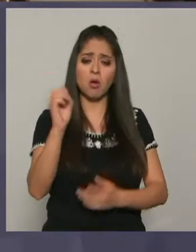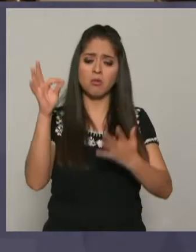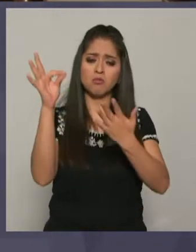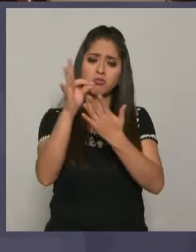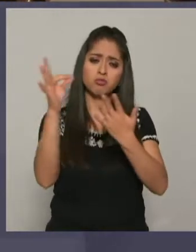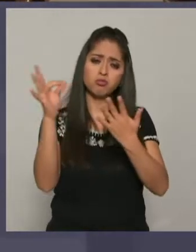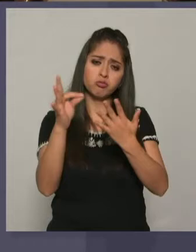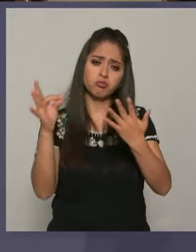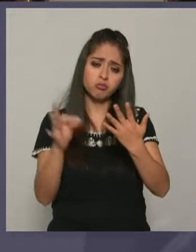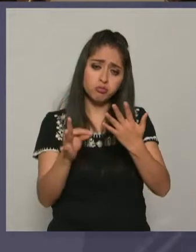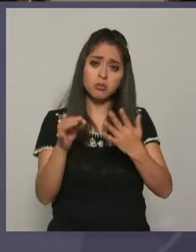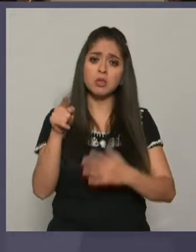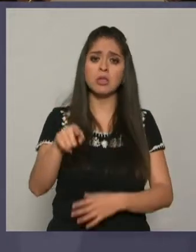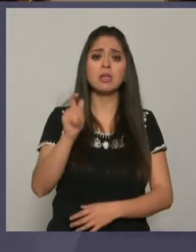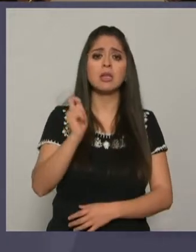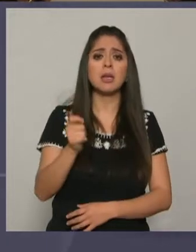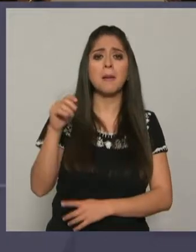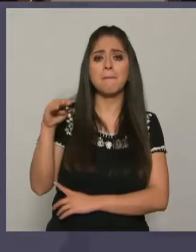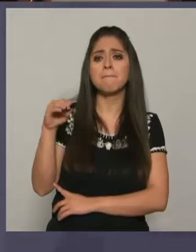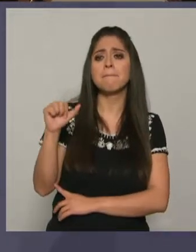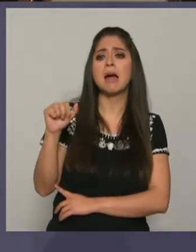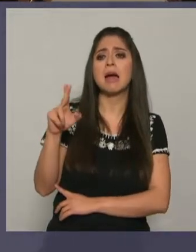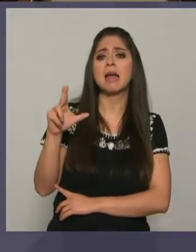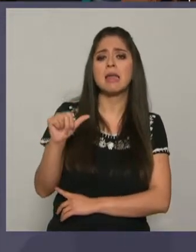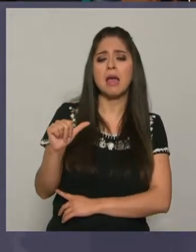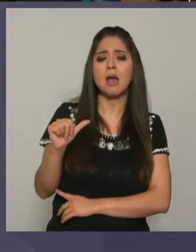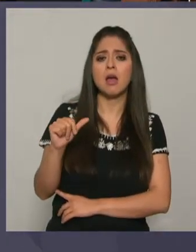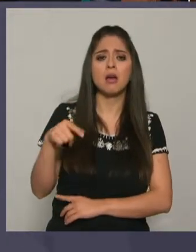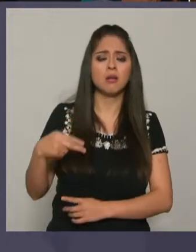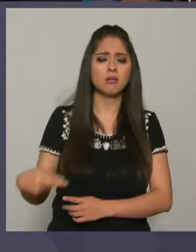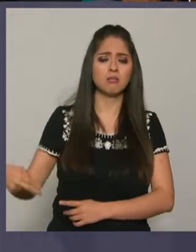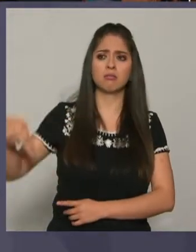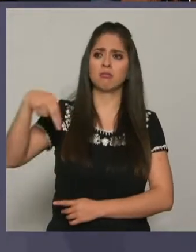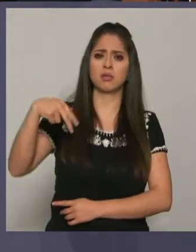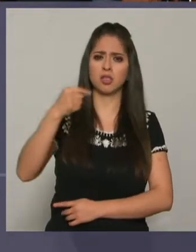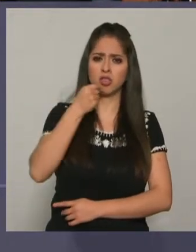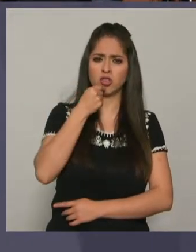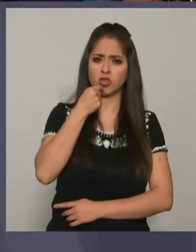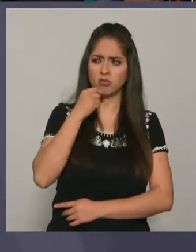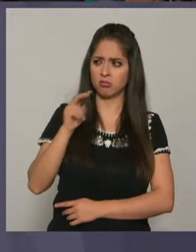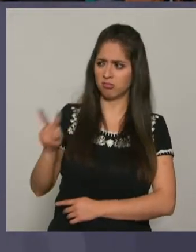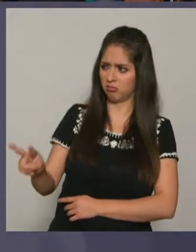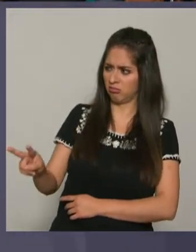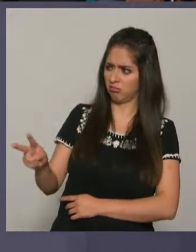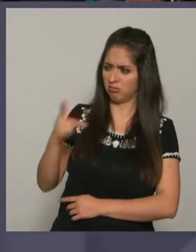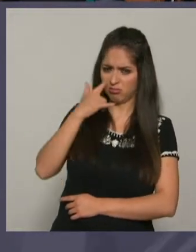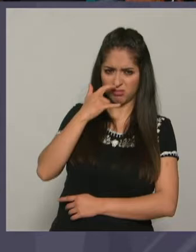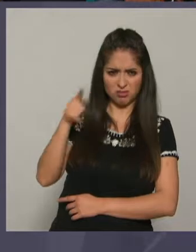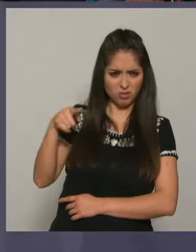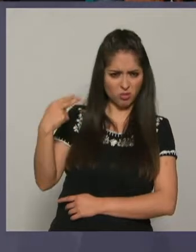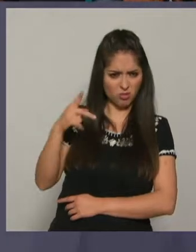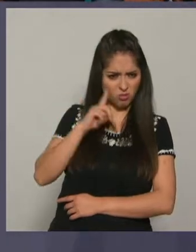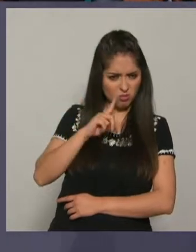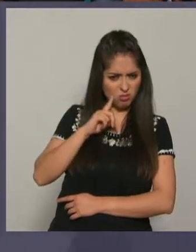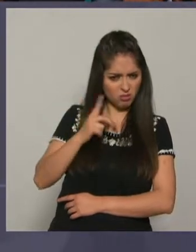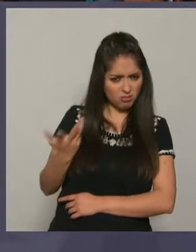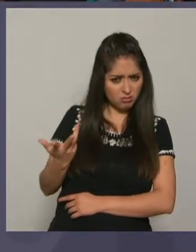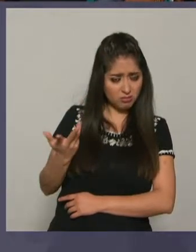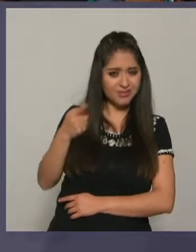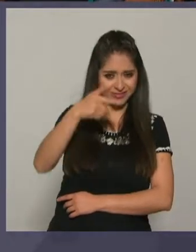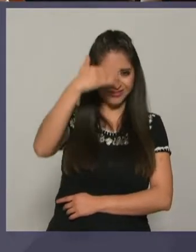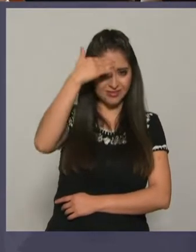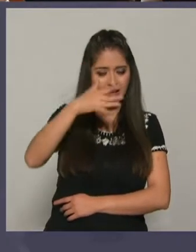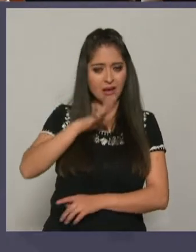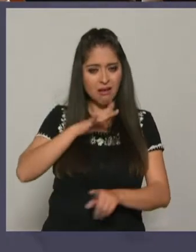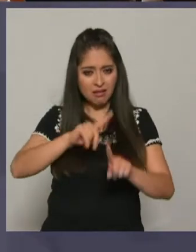diga María y se pare un niño. O sea, lamentablemente, y lo hemos visto en casos, varios estudios psicológicos que he